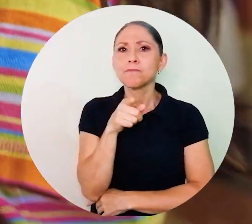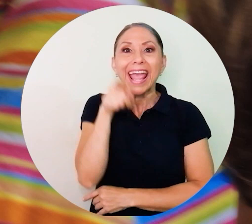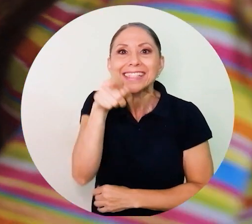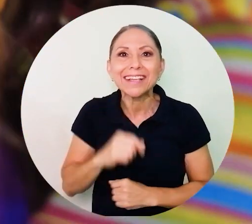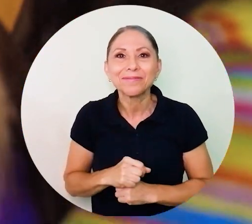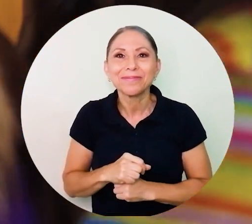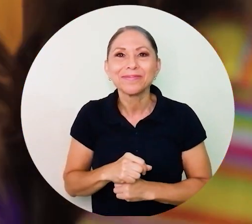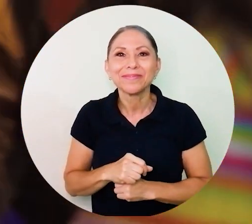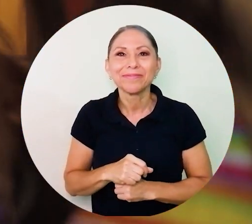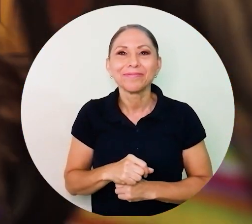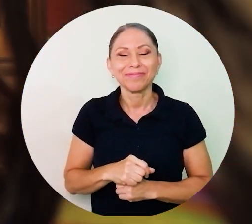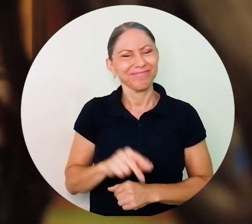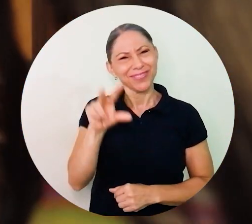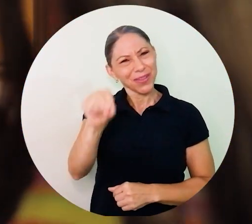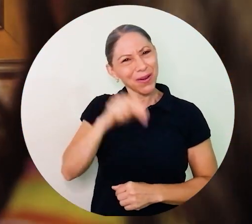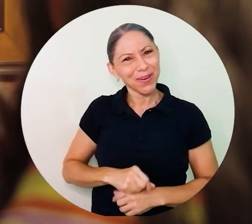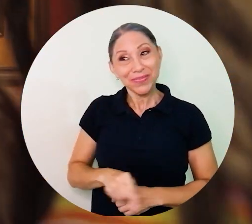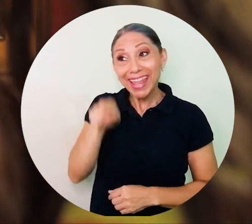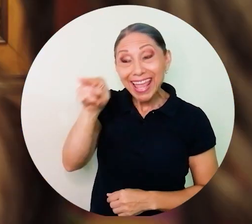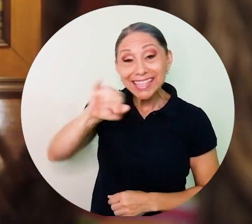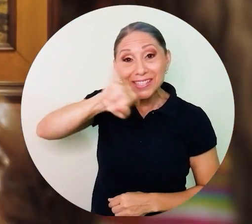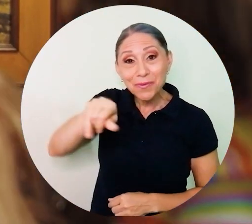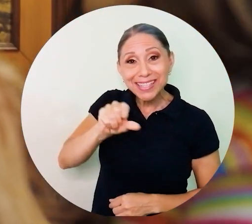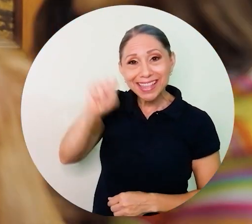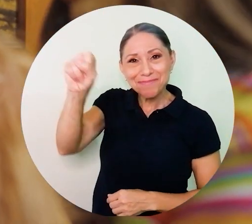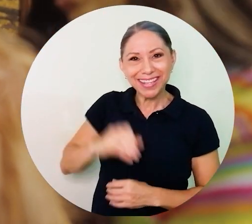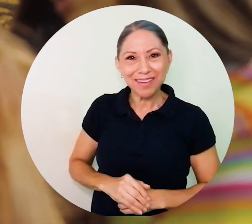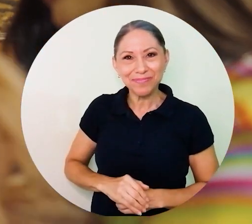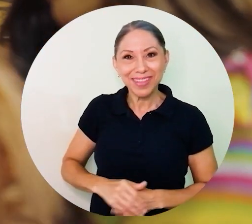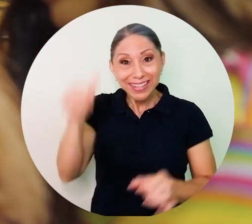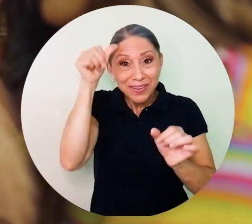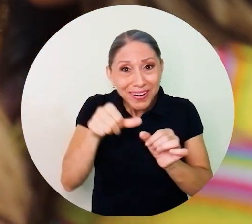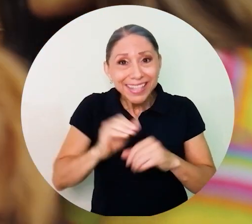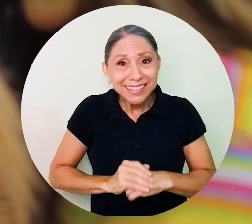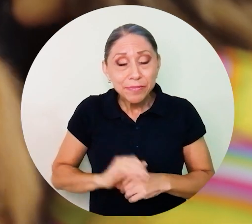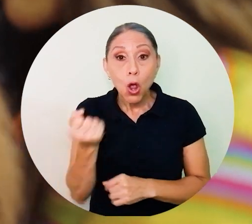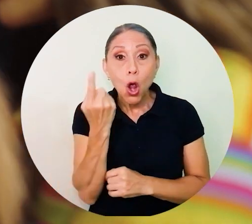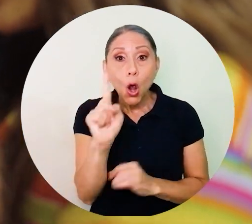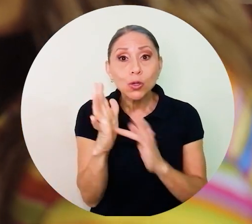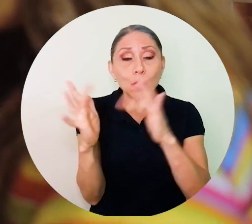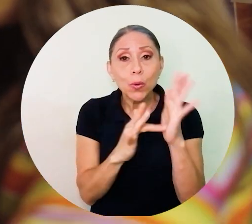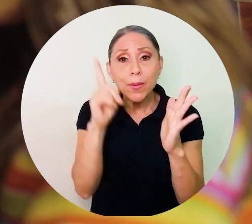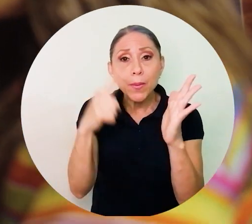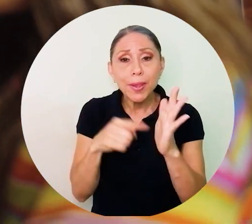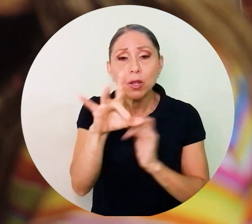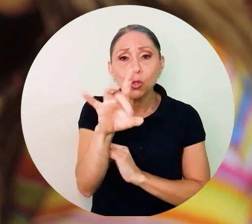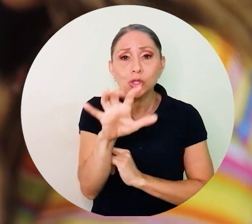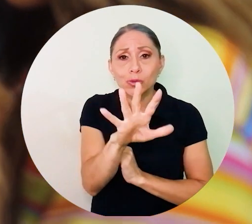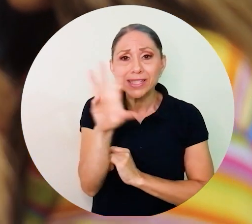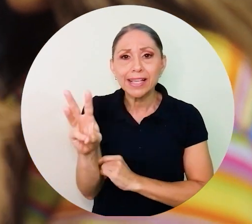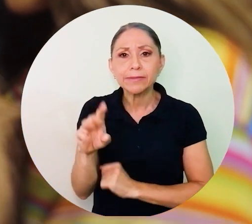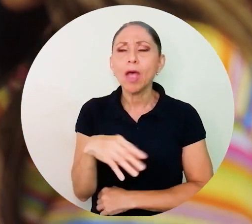¡Ese! ¡No! Ese es Juan Santamaría. ¿Recordás? El 11 de